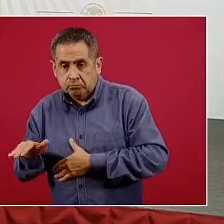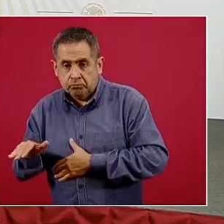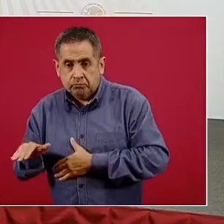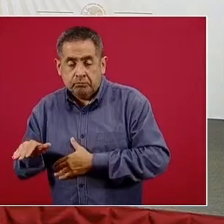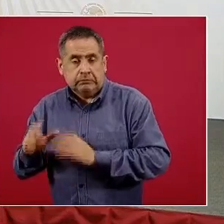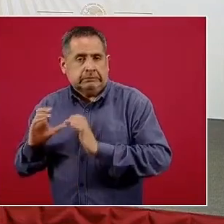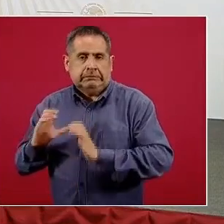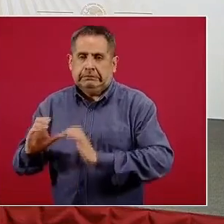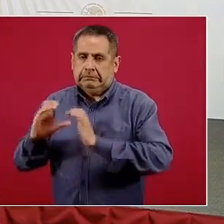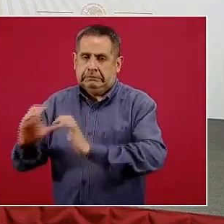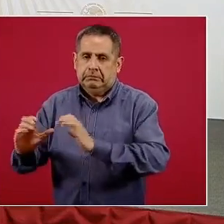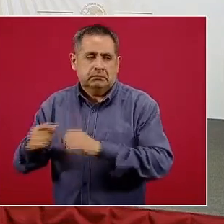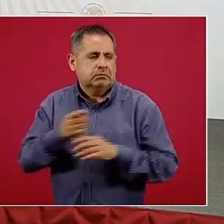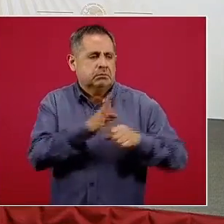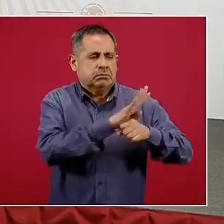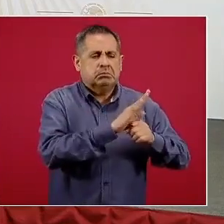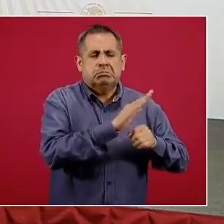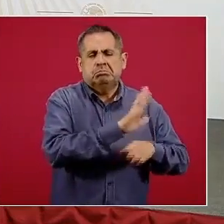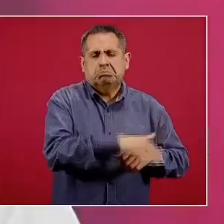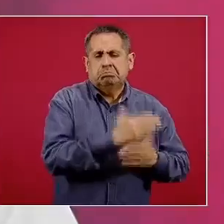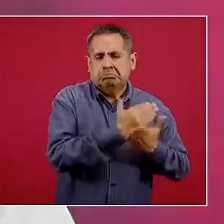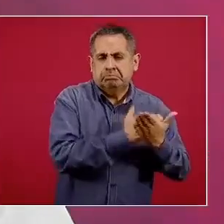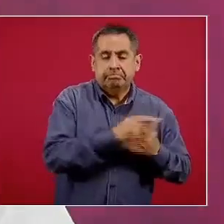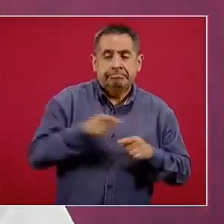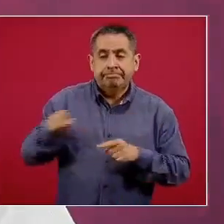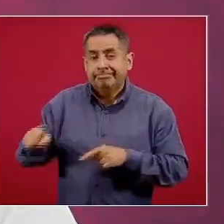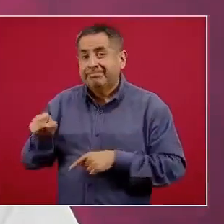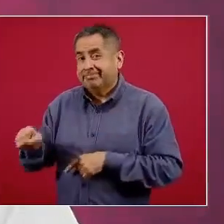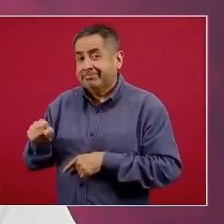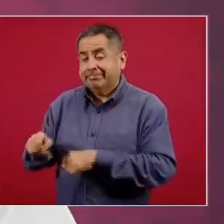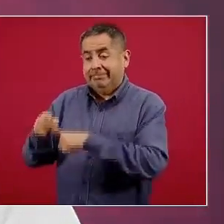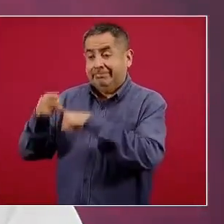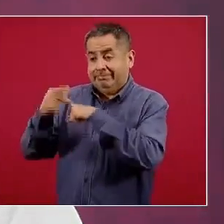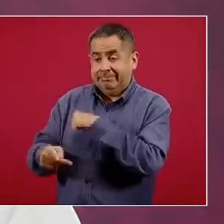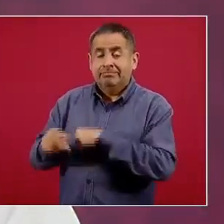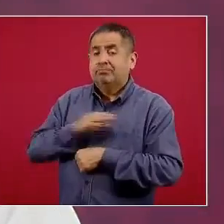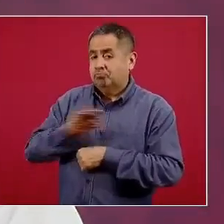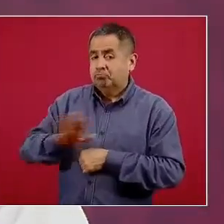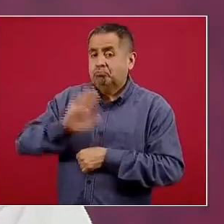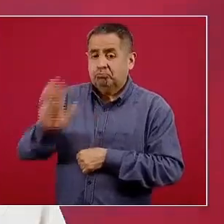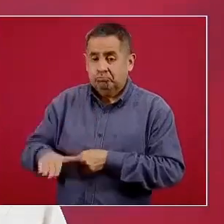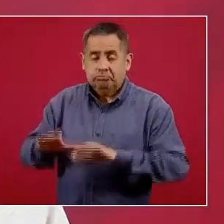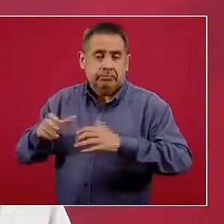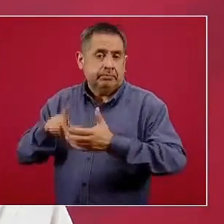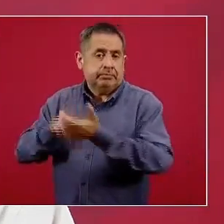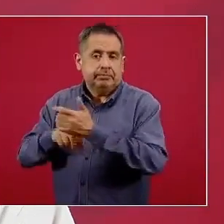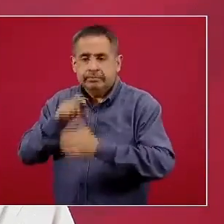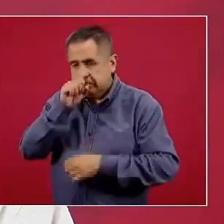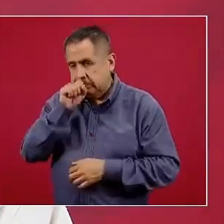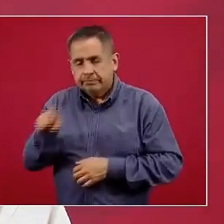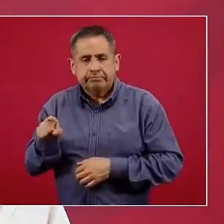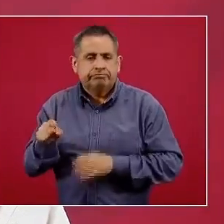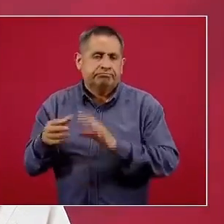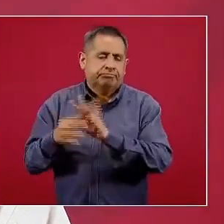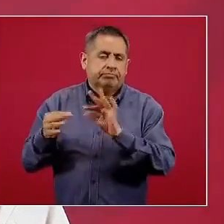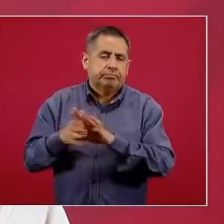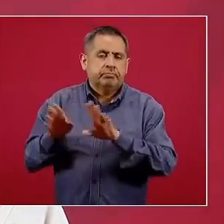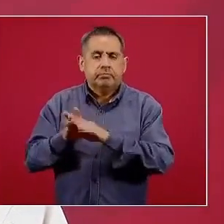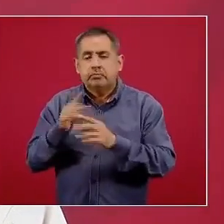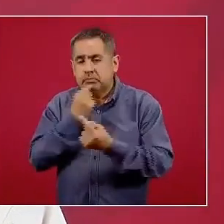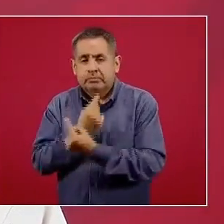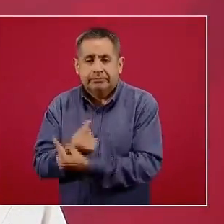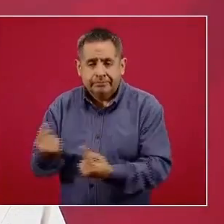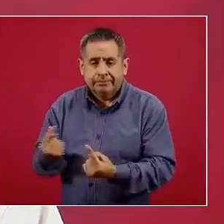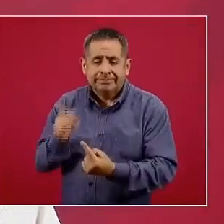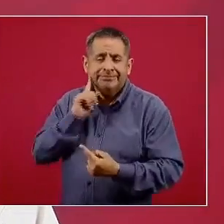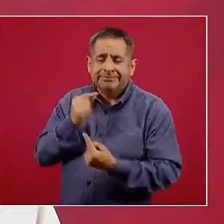interesa mucho tener claro que el embarazo es un elemento de riesgo. Y también, finalmente, los niños